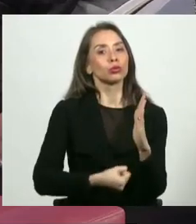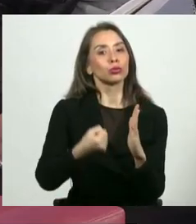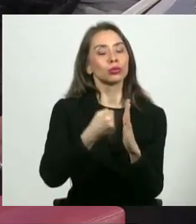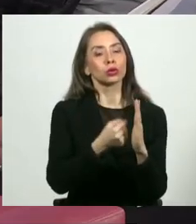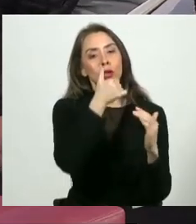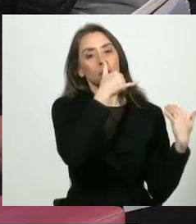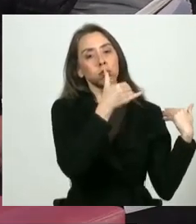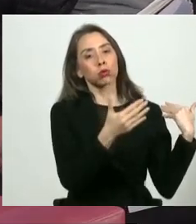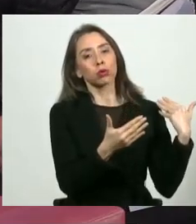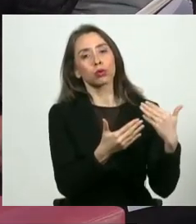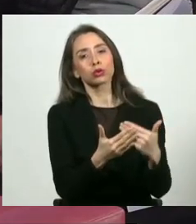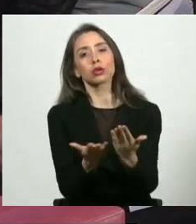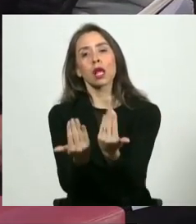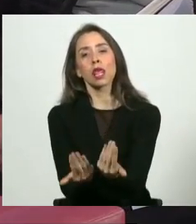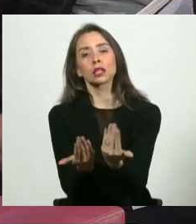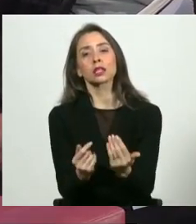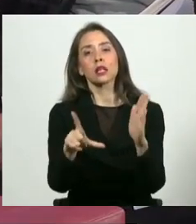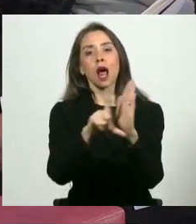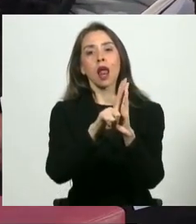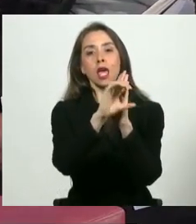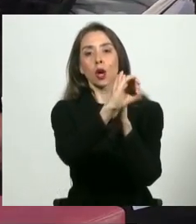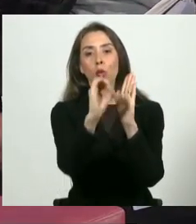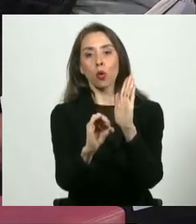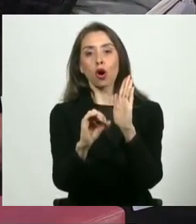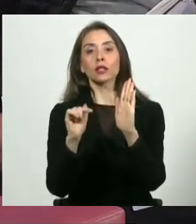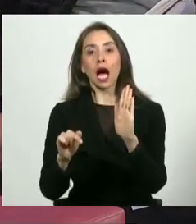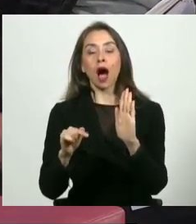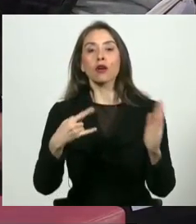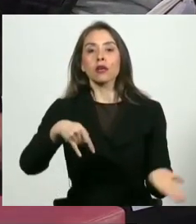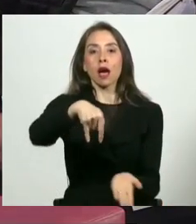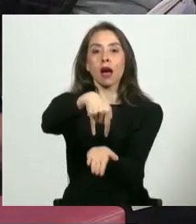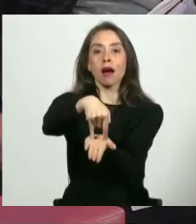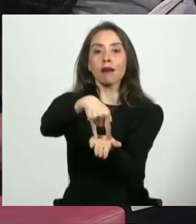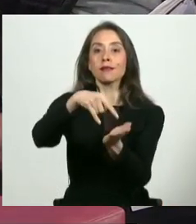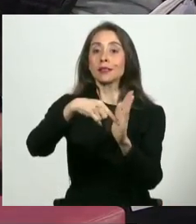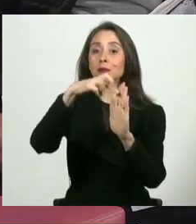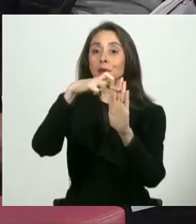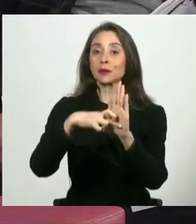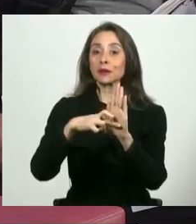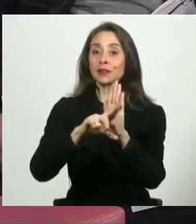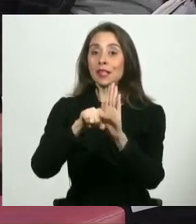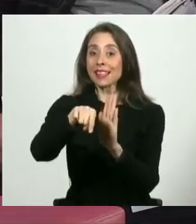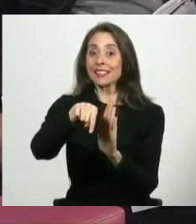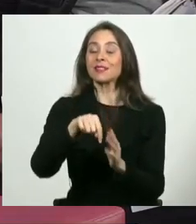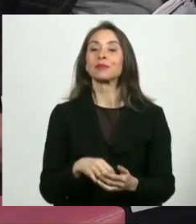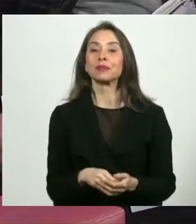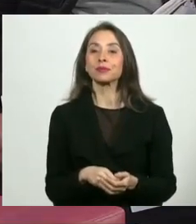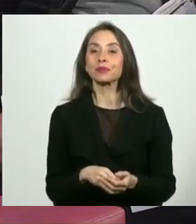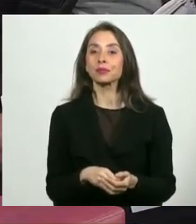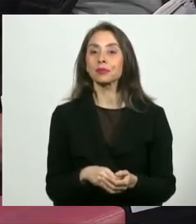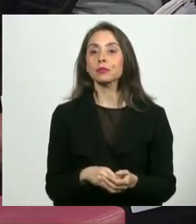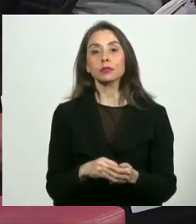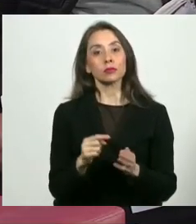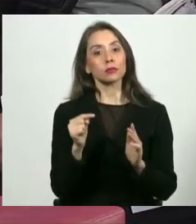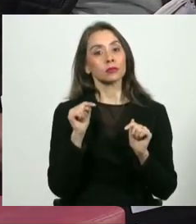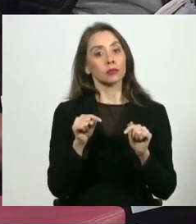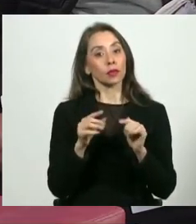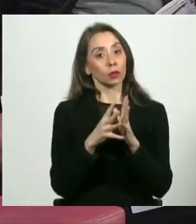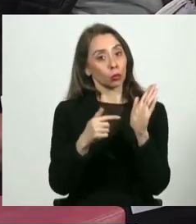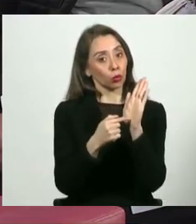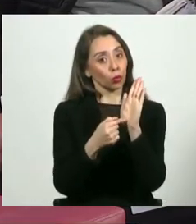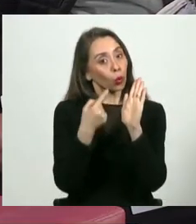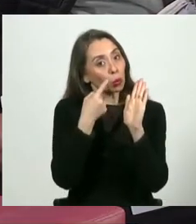demasiado tiempo por esta ley de cuota que hoy día finalmente tenemos la indicación en el Congreso. Yo creo que esto es una tremenda